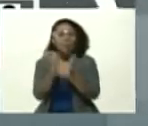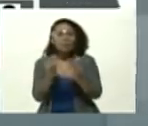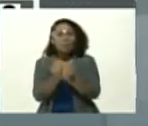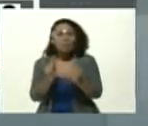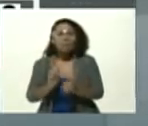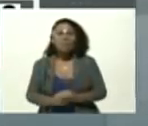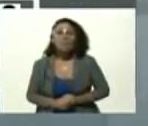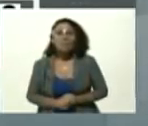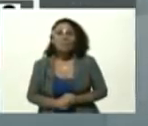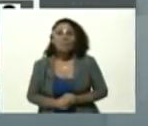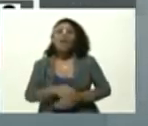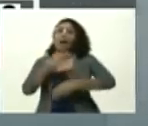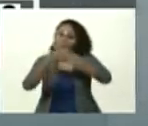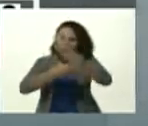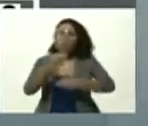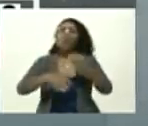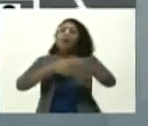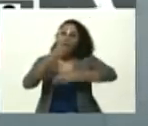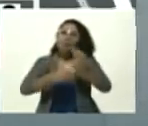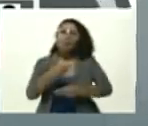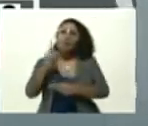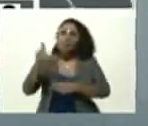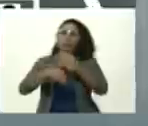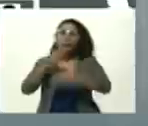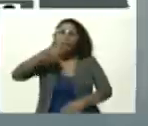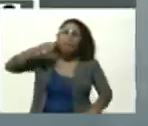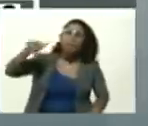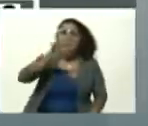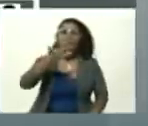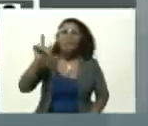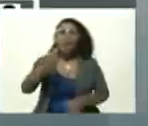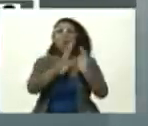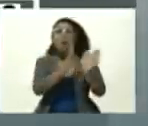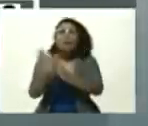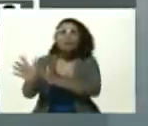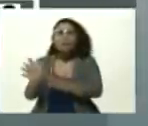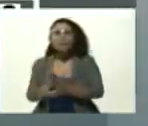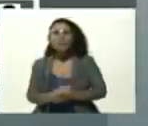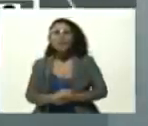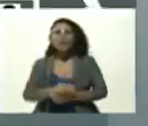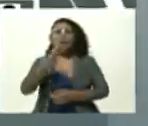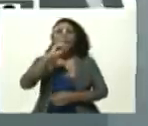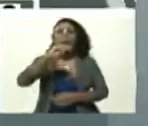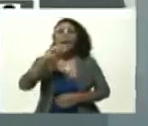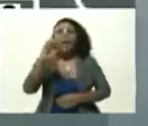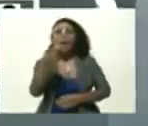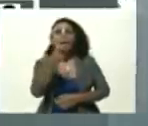Anzoátegui. Háganlo, háganlo, que lo haga el pueblo, las organizaciones, las ONG.